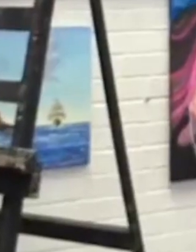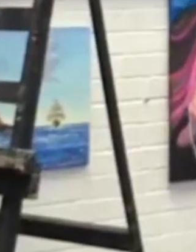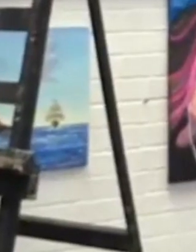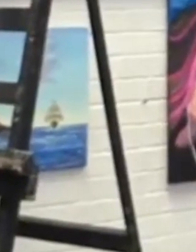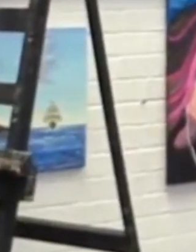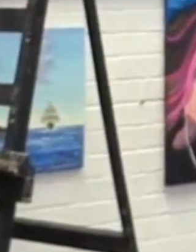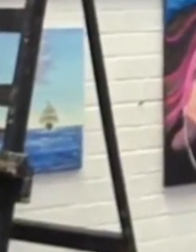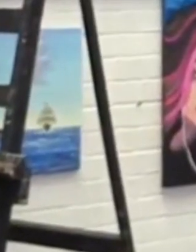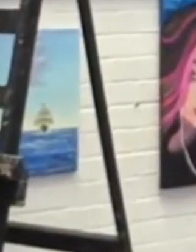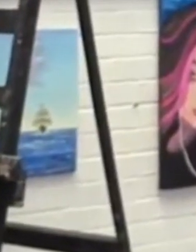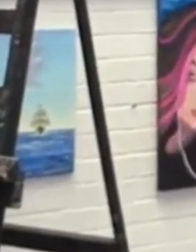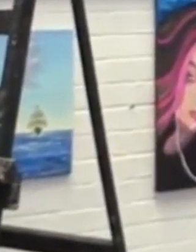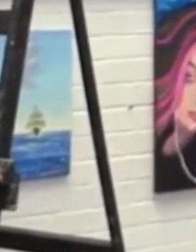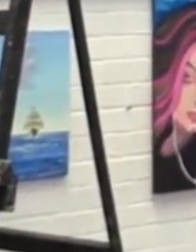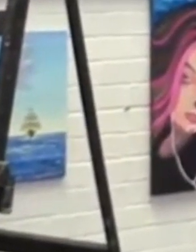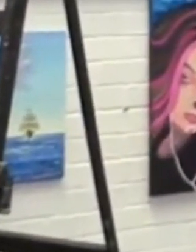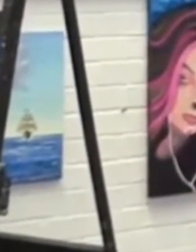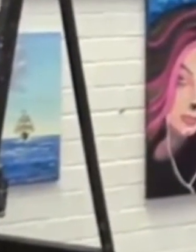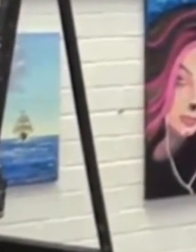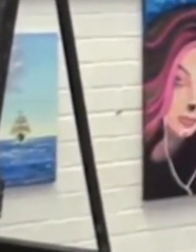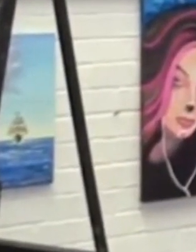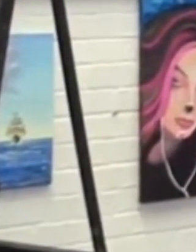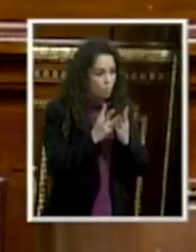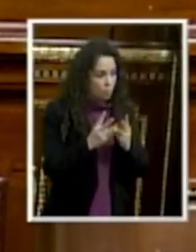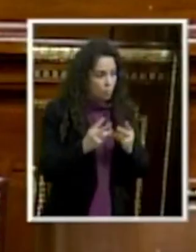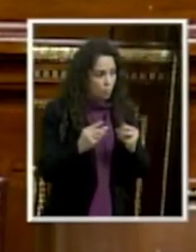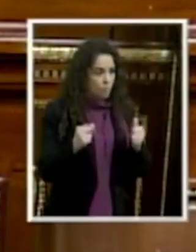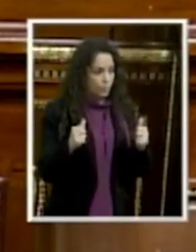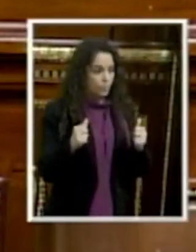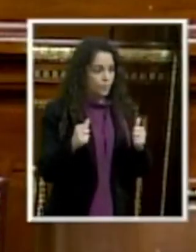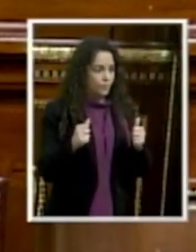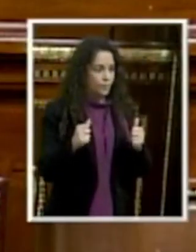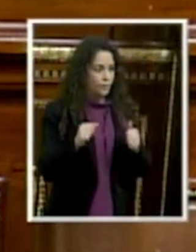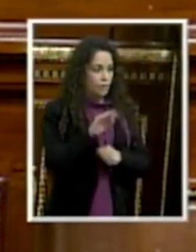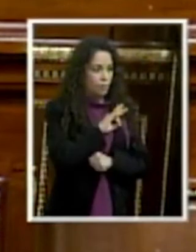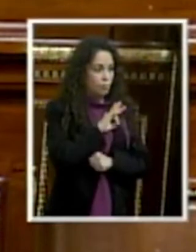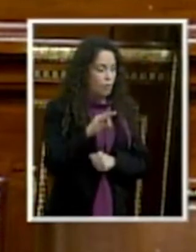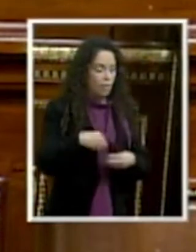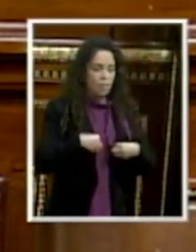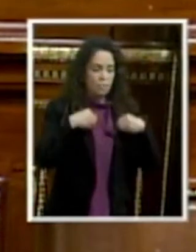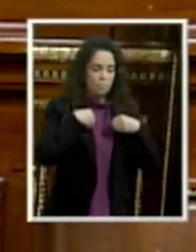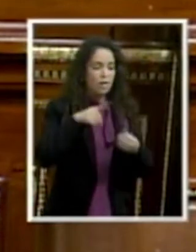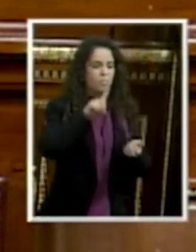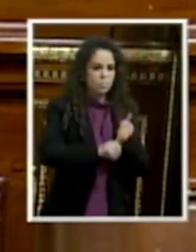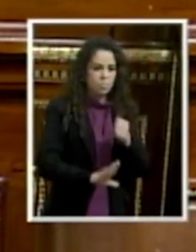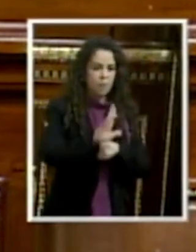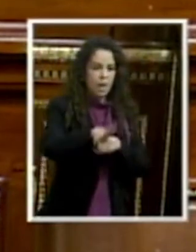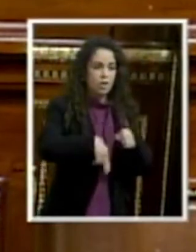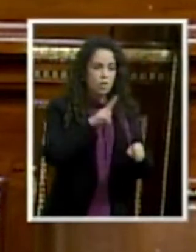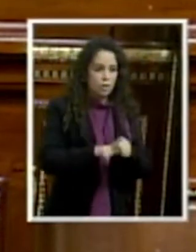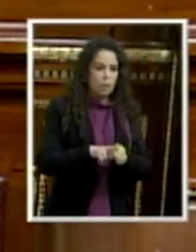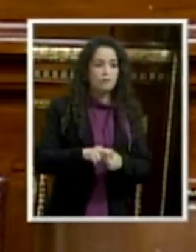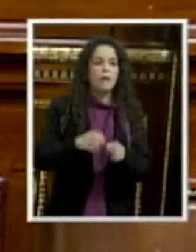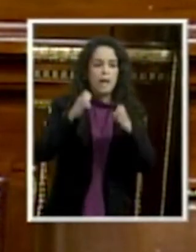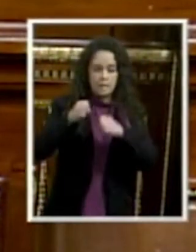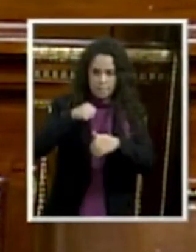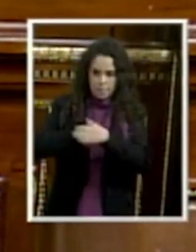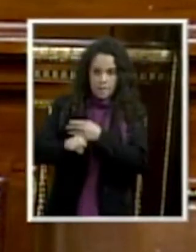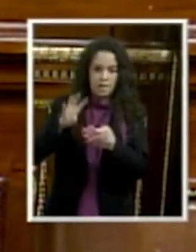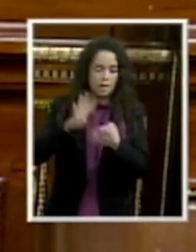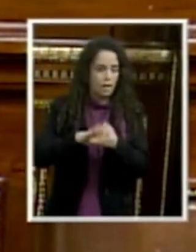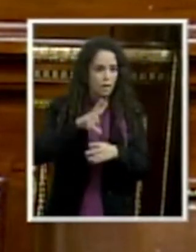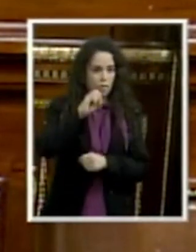la marca institucional Hazme valer productos penitenciarios a fin de res los artículos